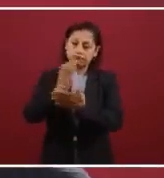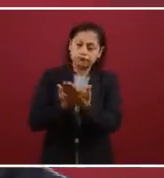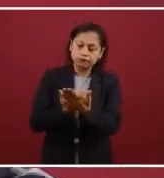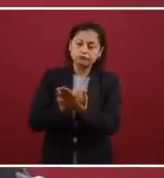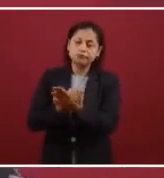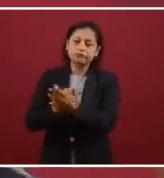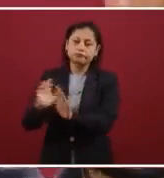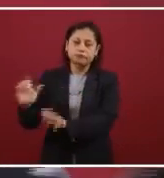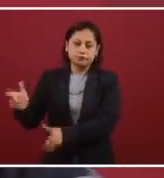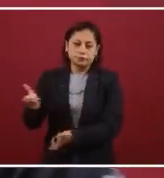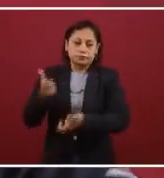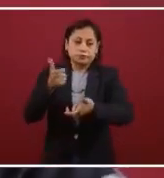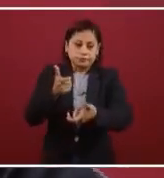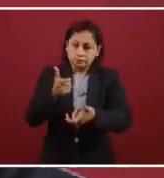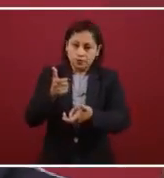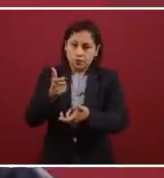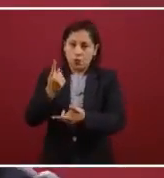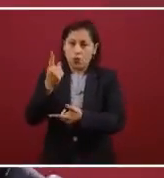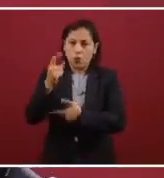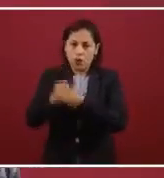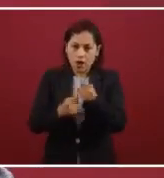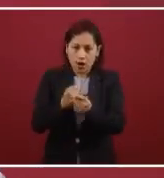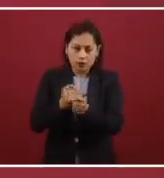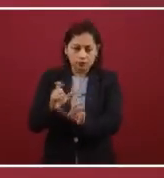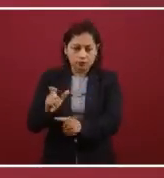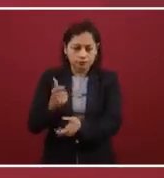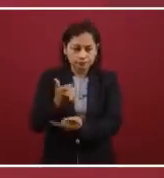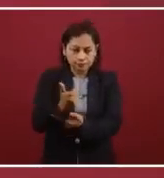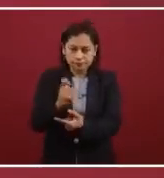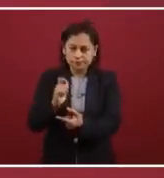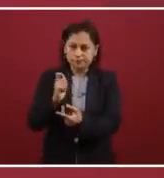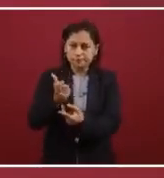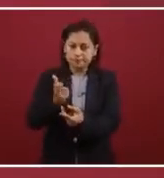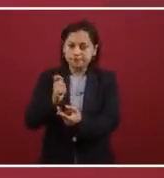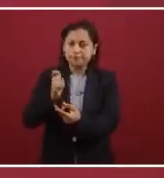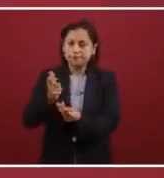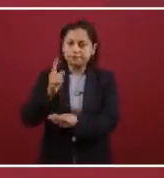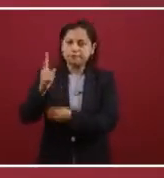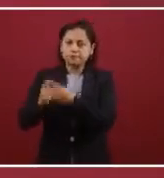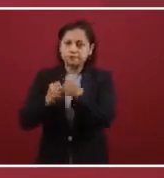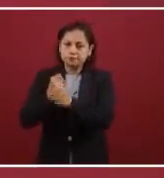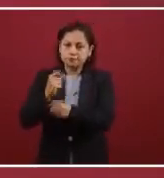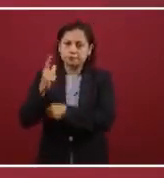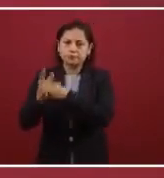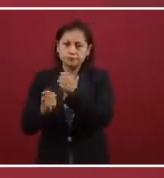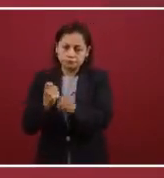se sigue pagando porque ni modo que no pagáramos esas deudas.